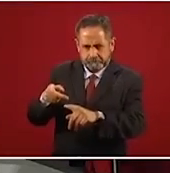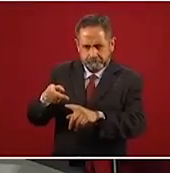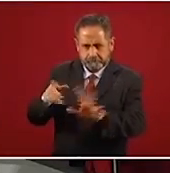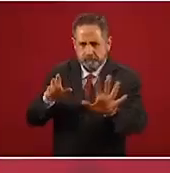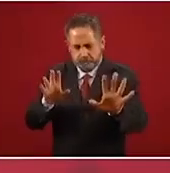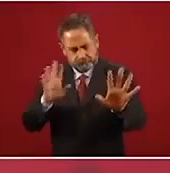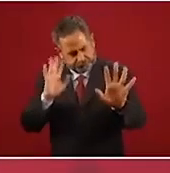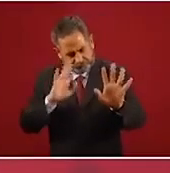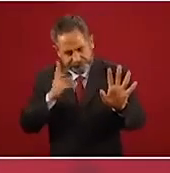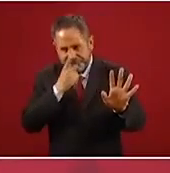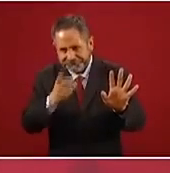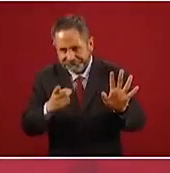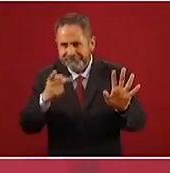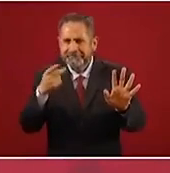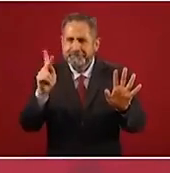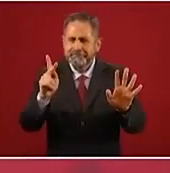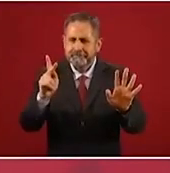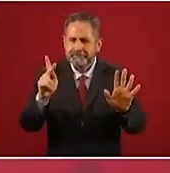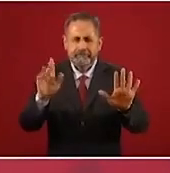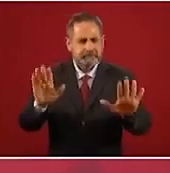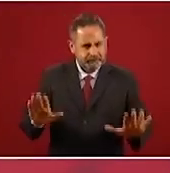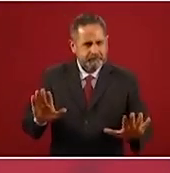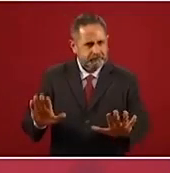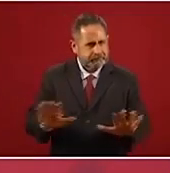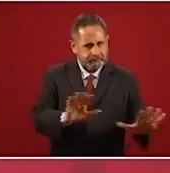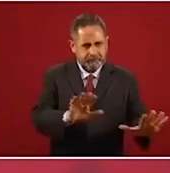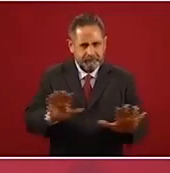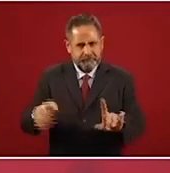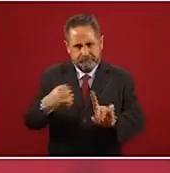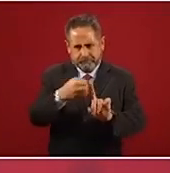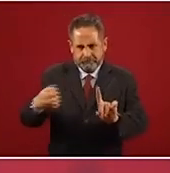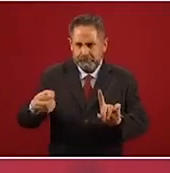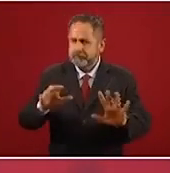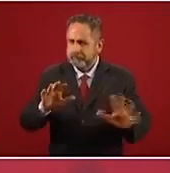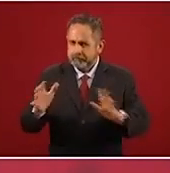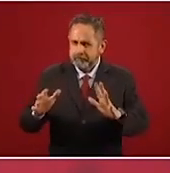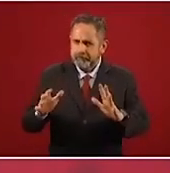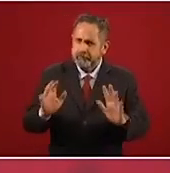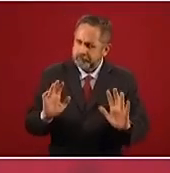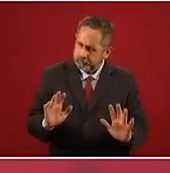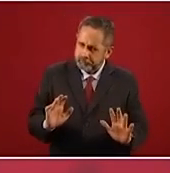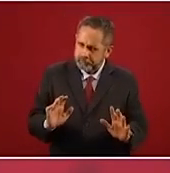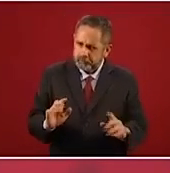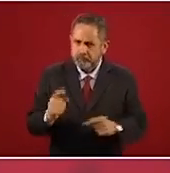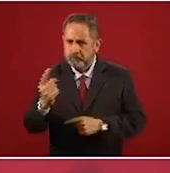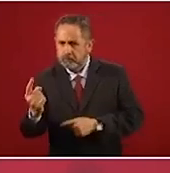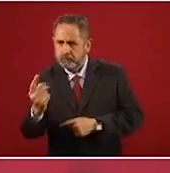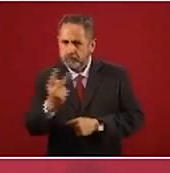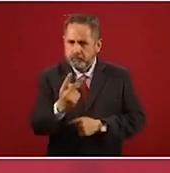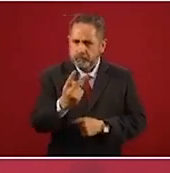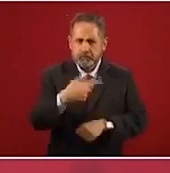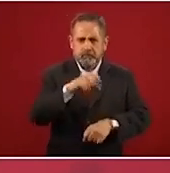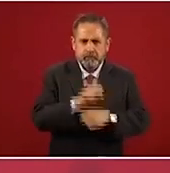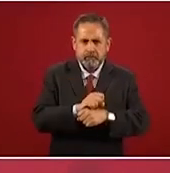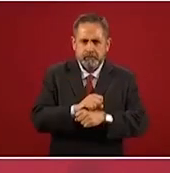no digo, pero moderemos para que cuando menos hable uno o dos a la semana,